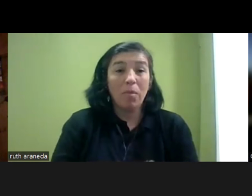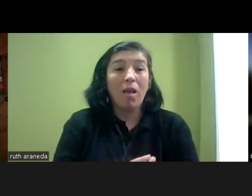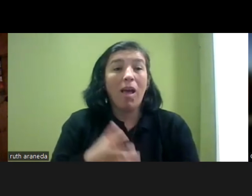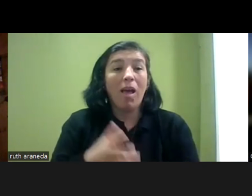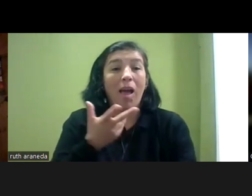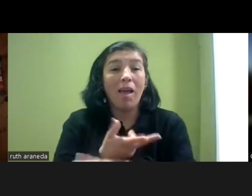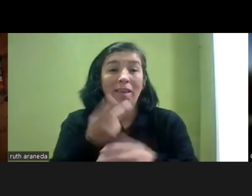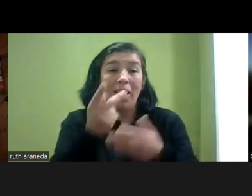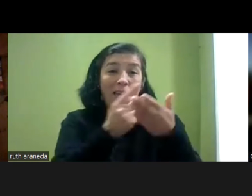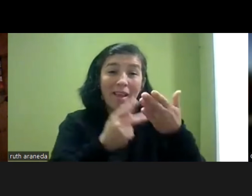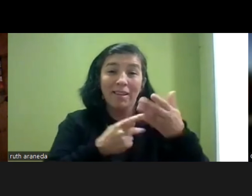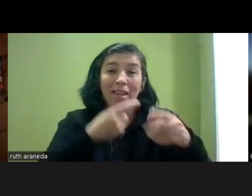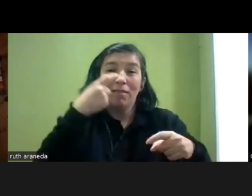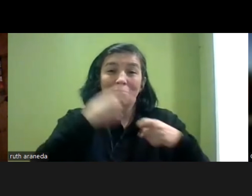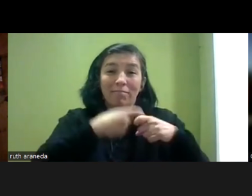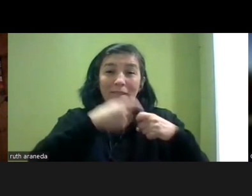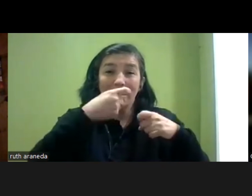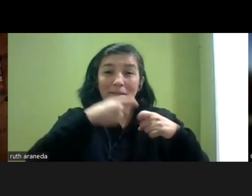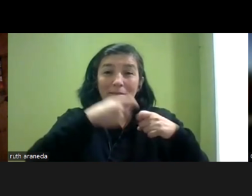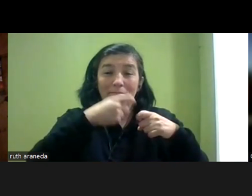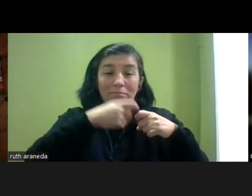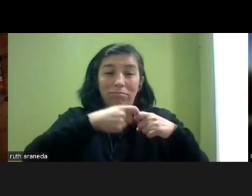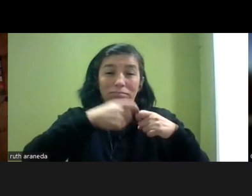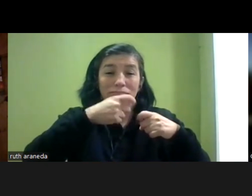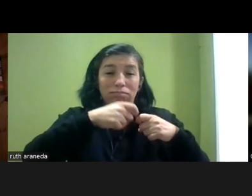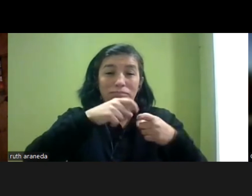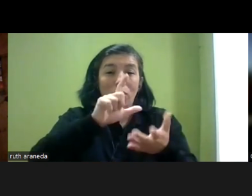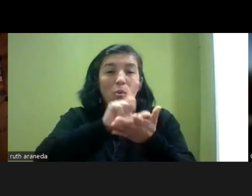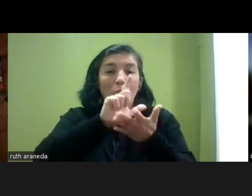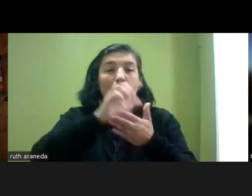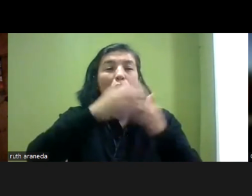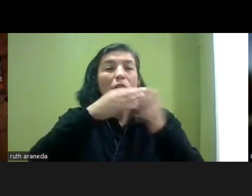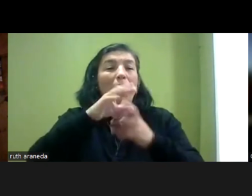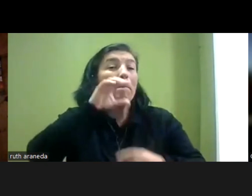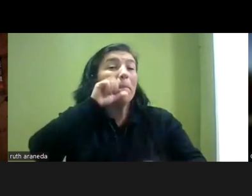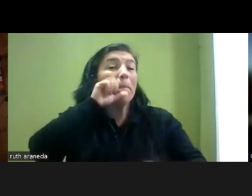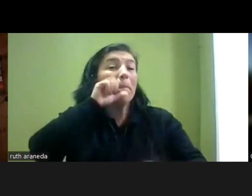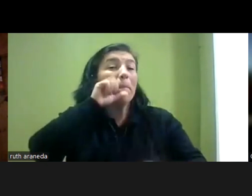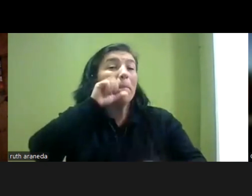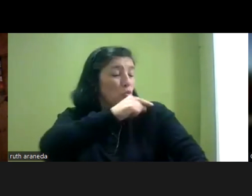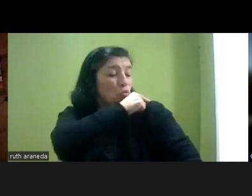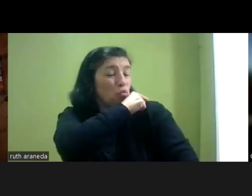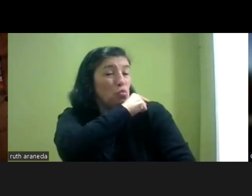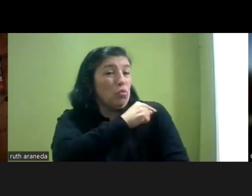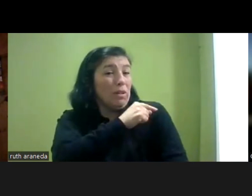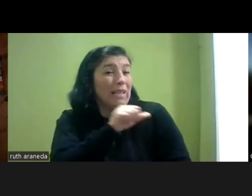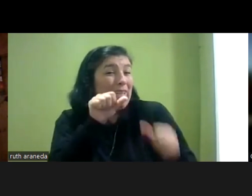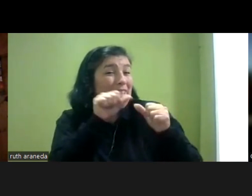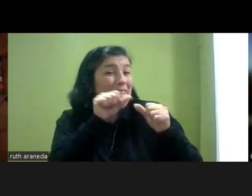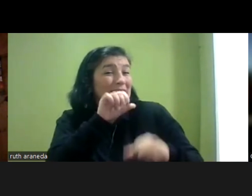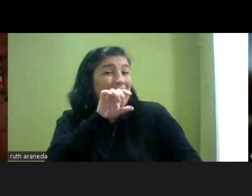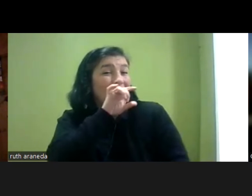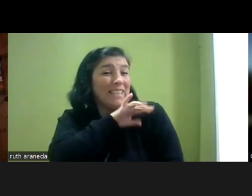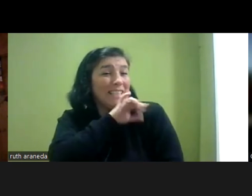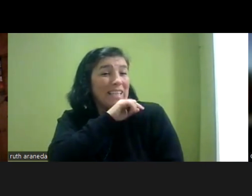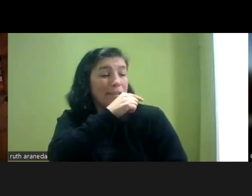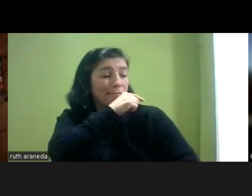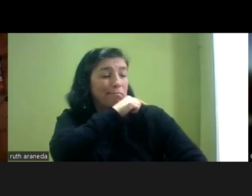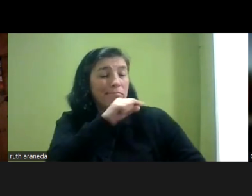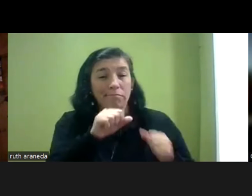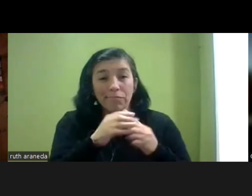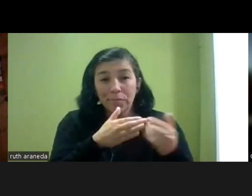arte rupestre en la zona y en el extremo sur del Perú, ¿no? Para esta época hay, hay tanto